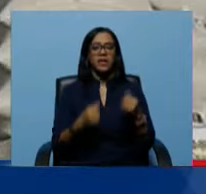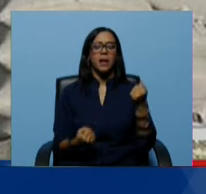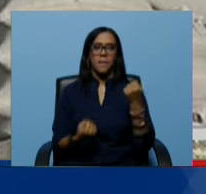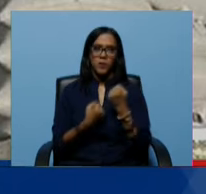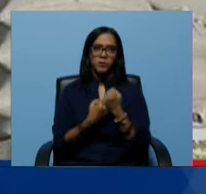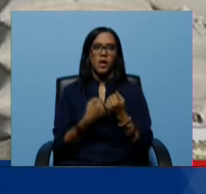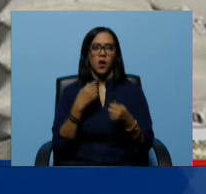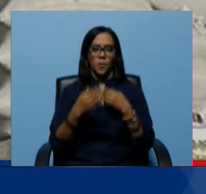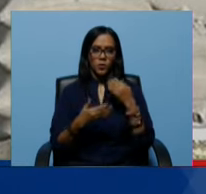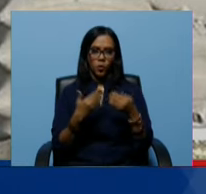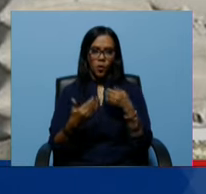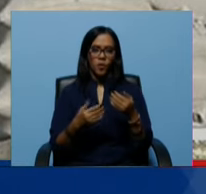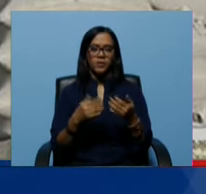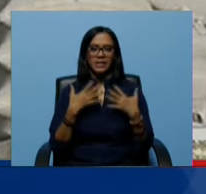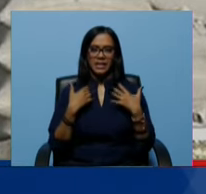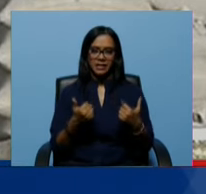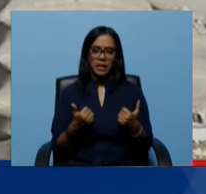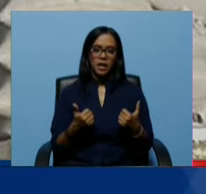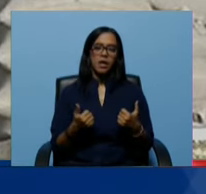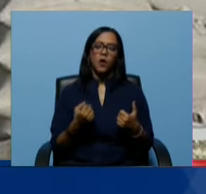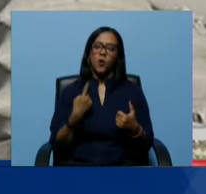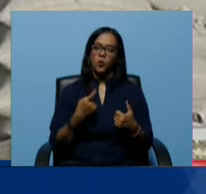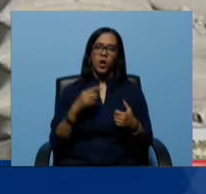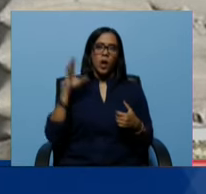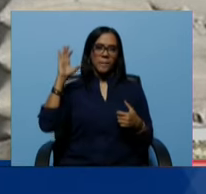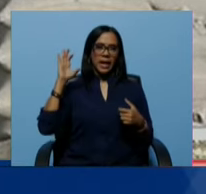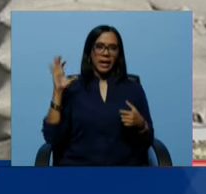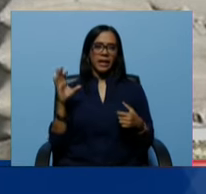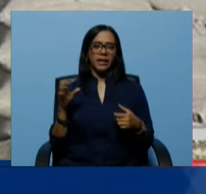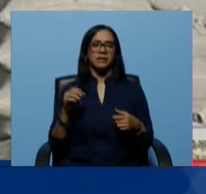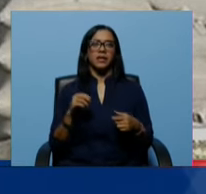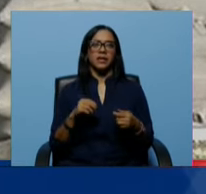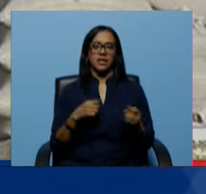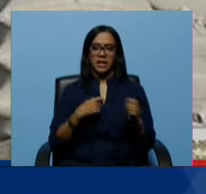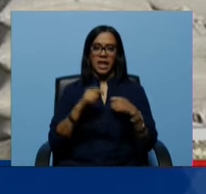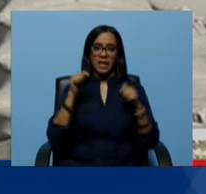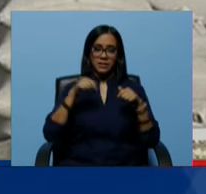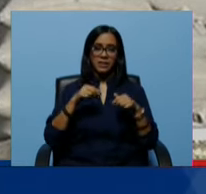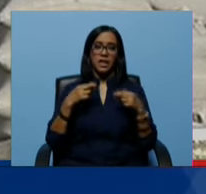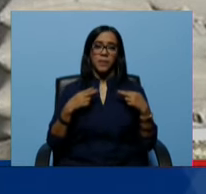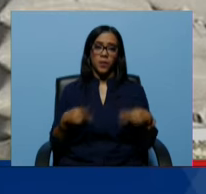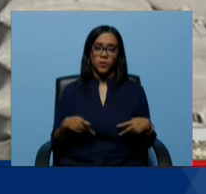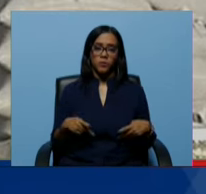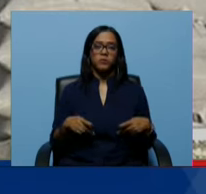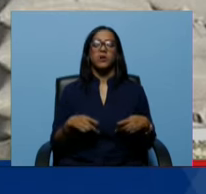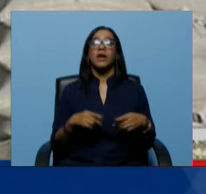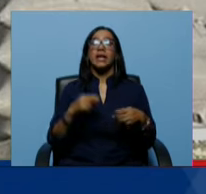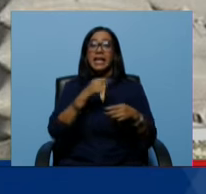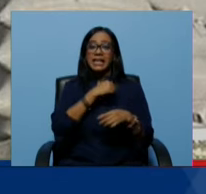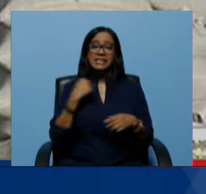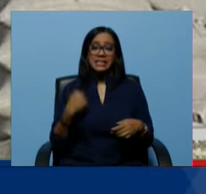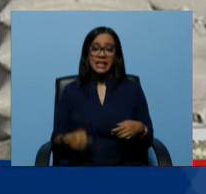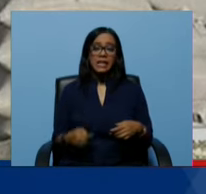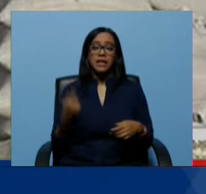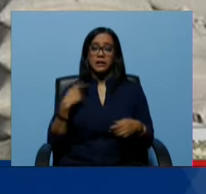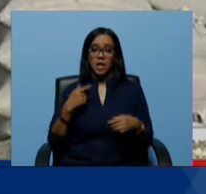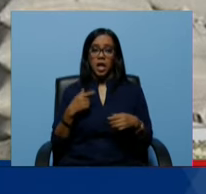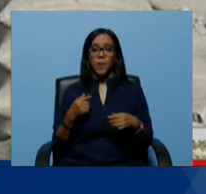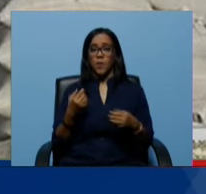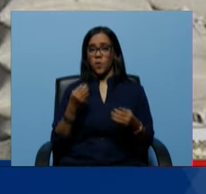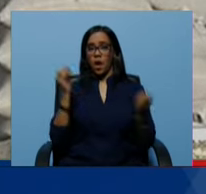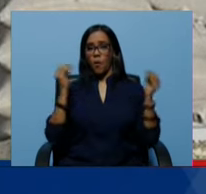los protocolos sanitarios para uno de los principales países importadores de este rubro, que es China, aprovechando que tenemos los acuerdos